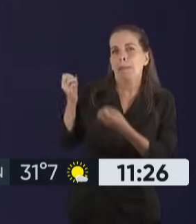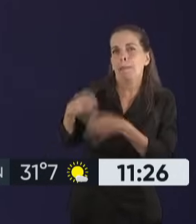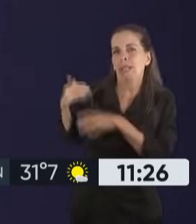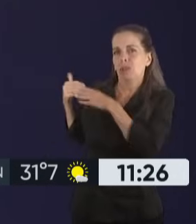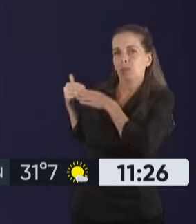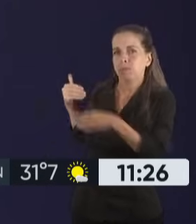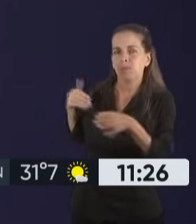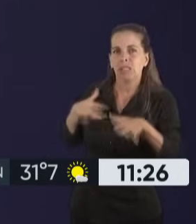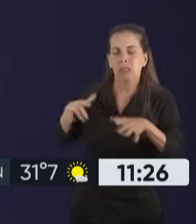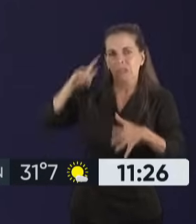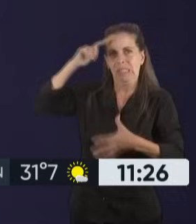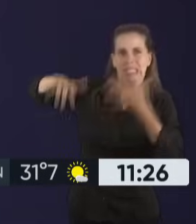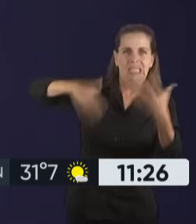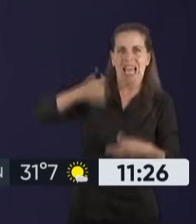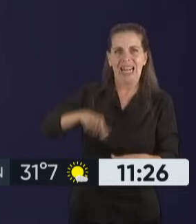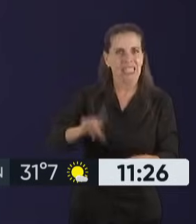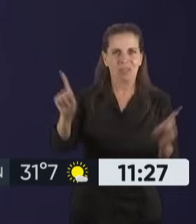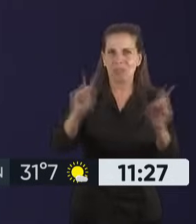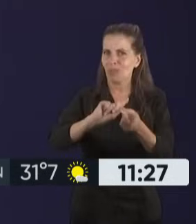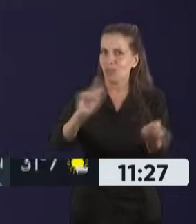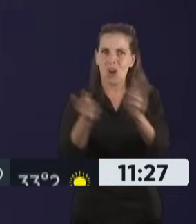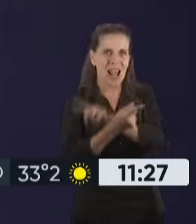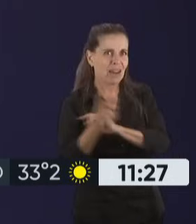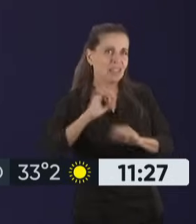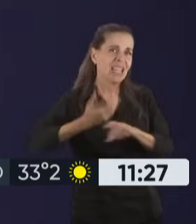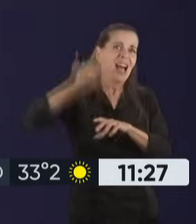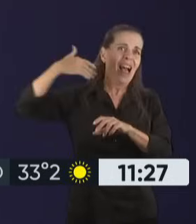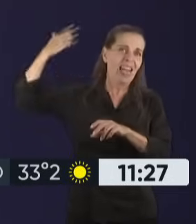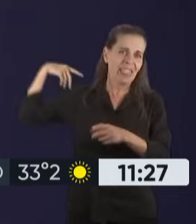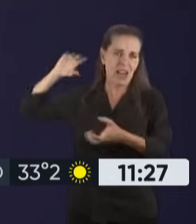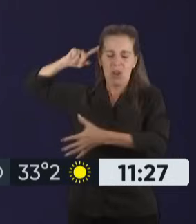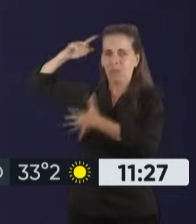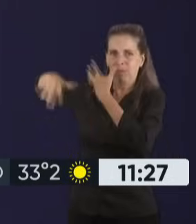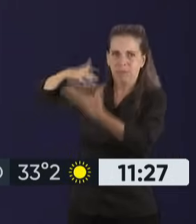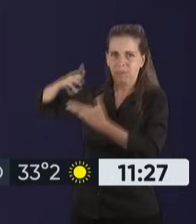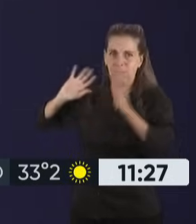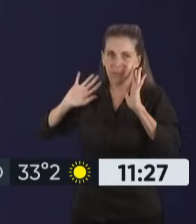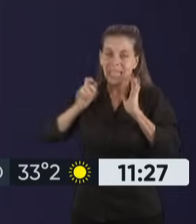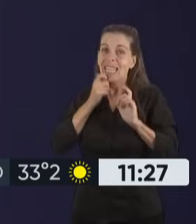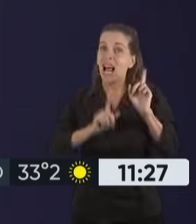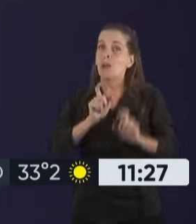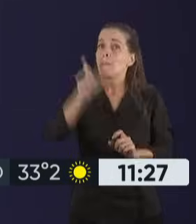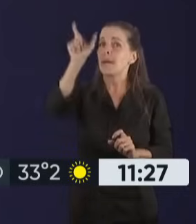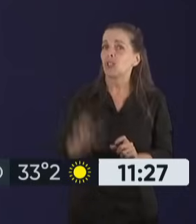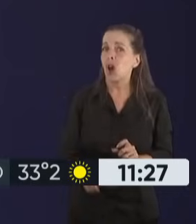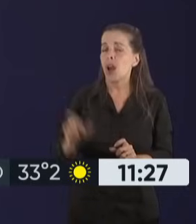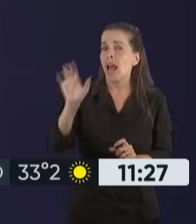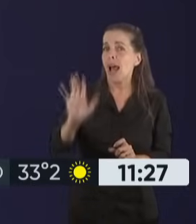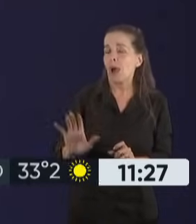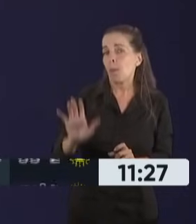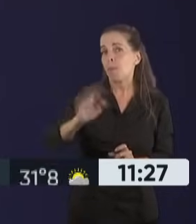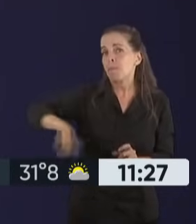empezó el 10 de diciembre fue la corrección de la catástrofe anterior. Y quien pensó, algún distraído,